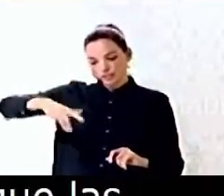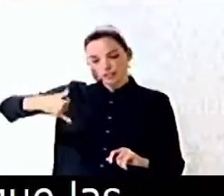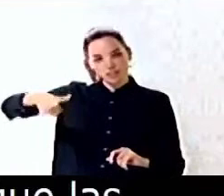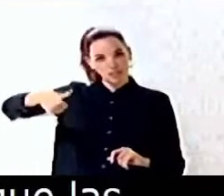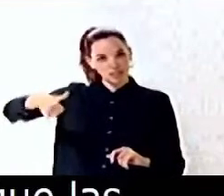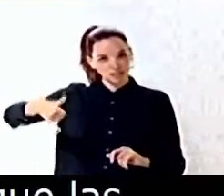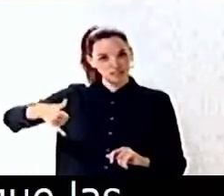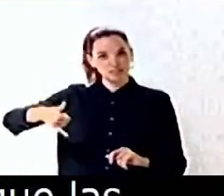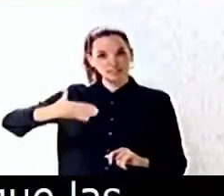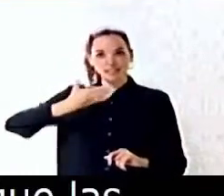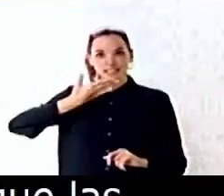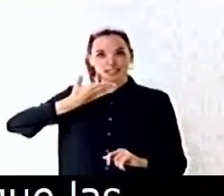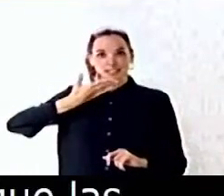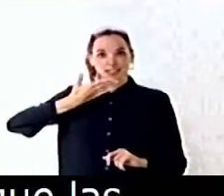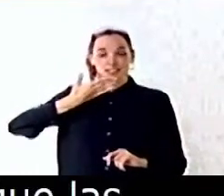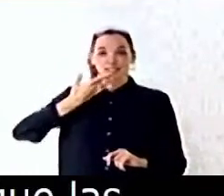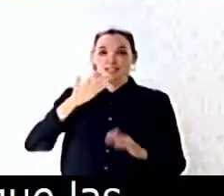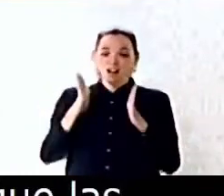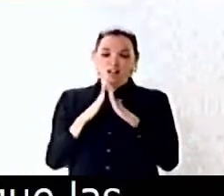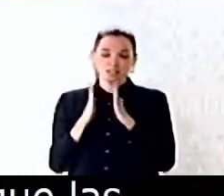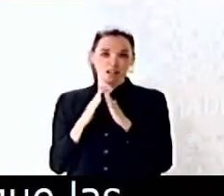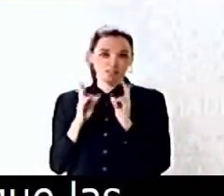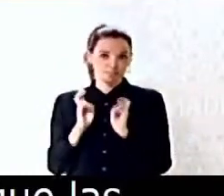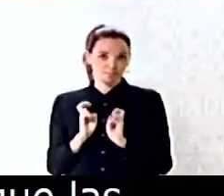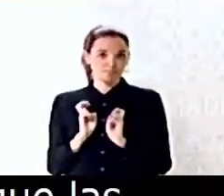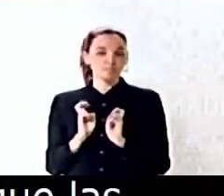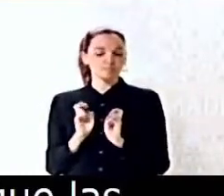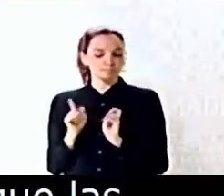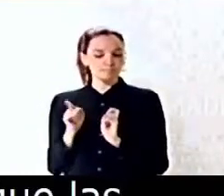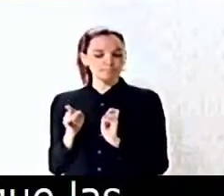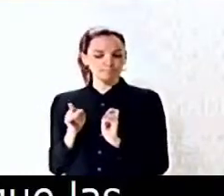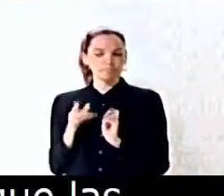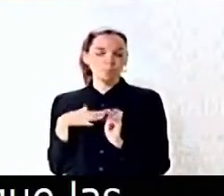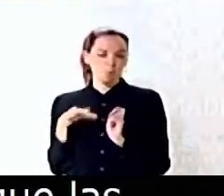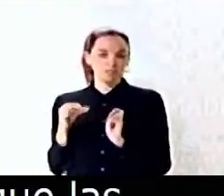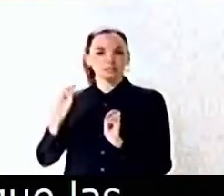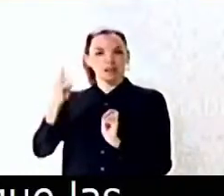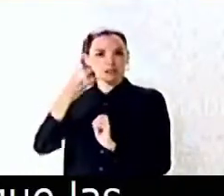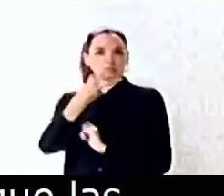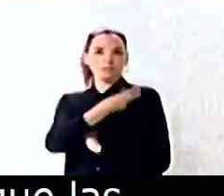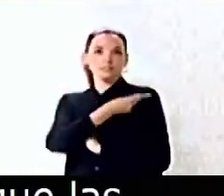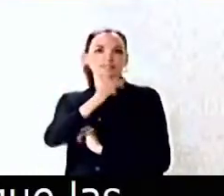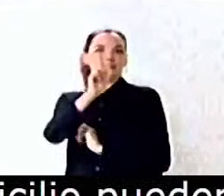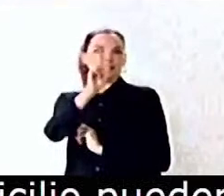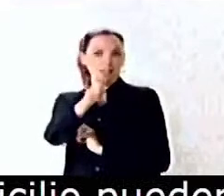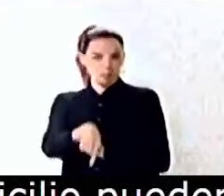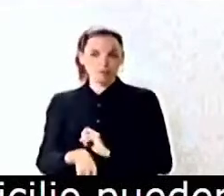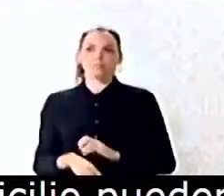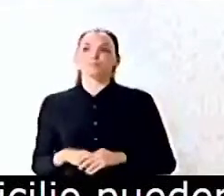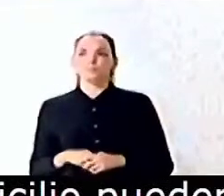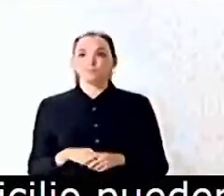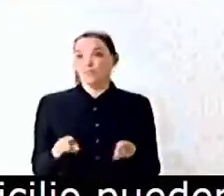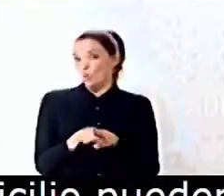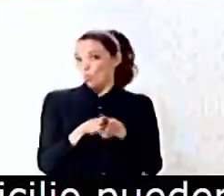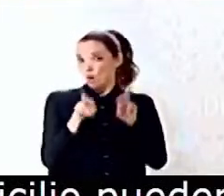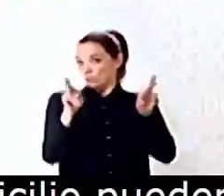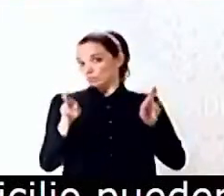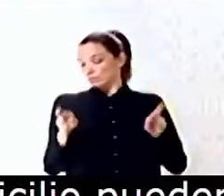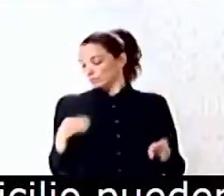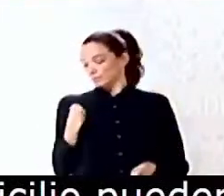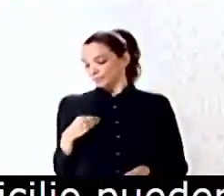frágiles de edad que están en domicilio puede que sean las siguientes, que también las hay, igual que en las residencias.